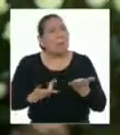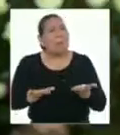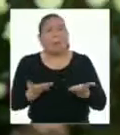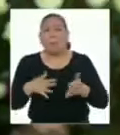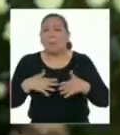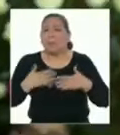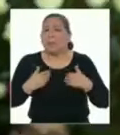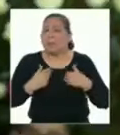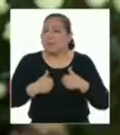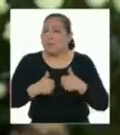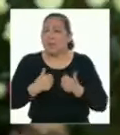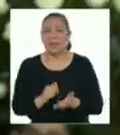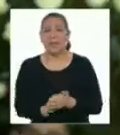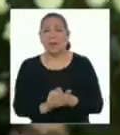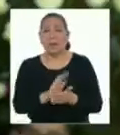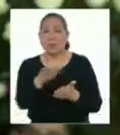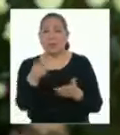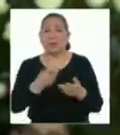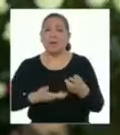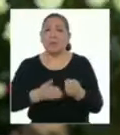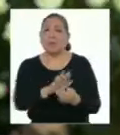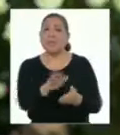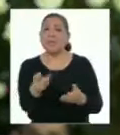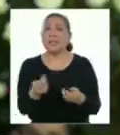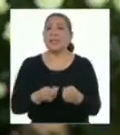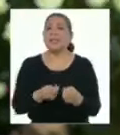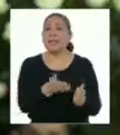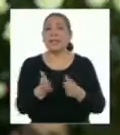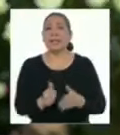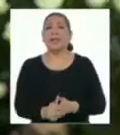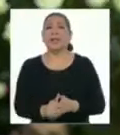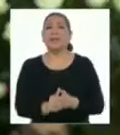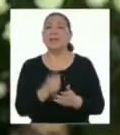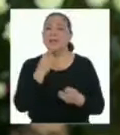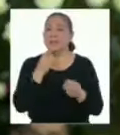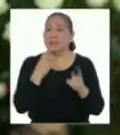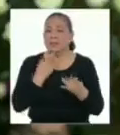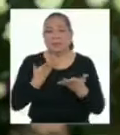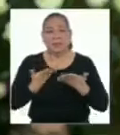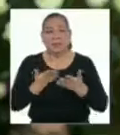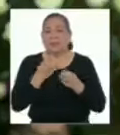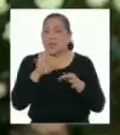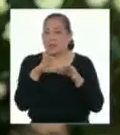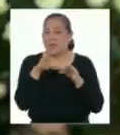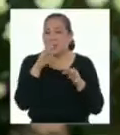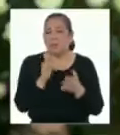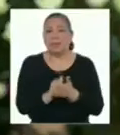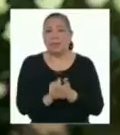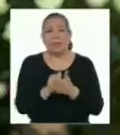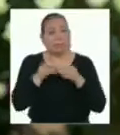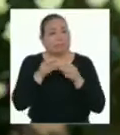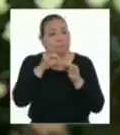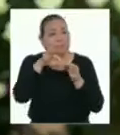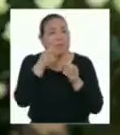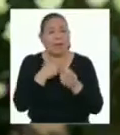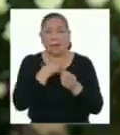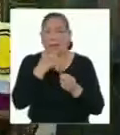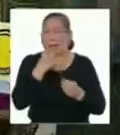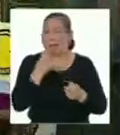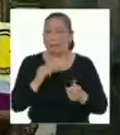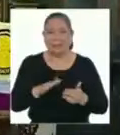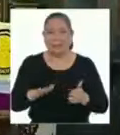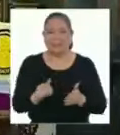cabía hacer por mi viña que yo no lo haya hecho? Porque esperando que diera buenas uvas, dio racimos